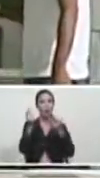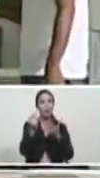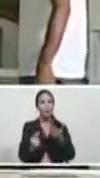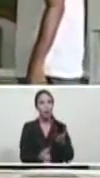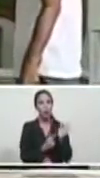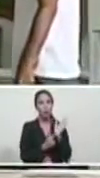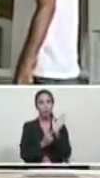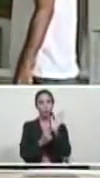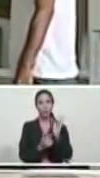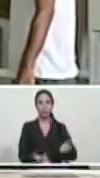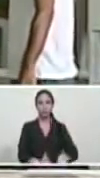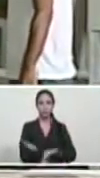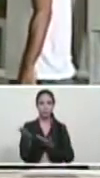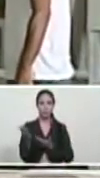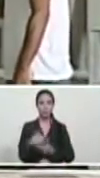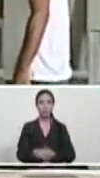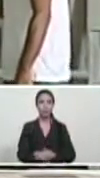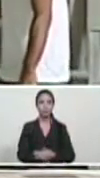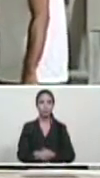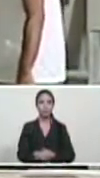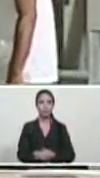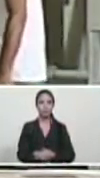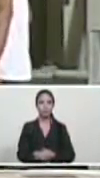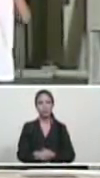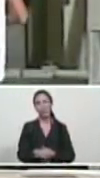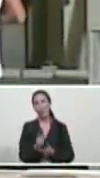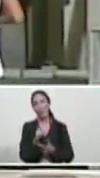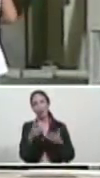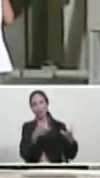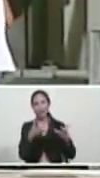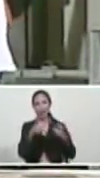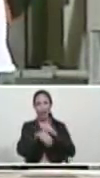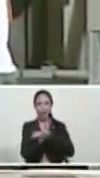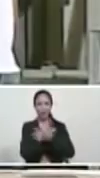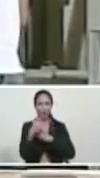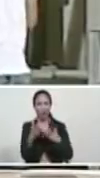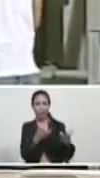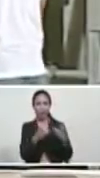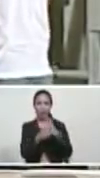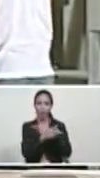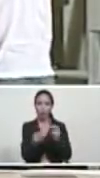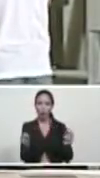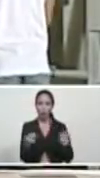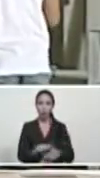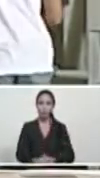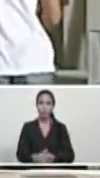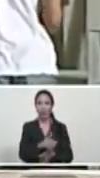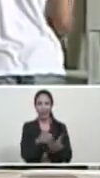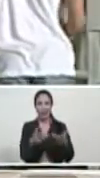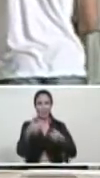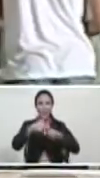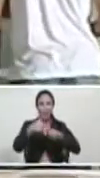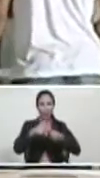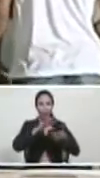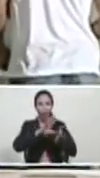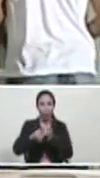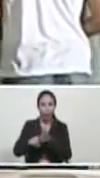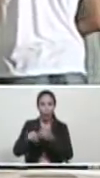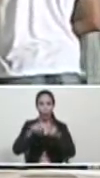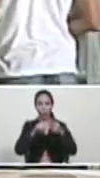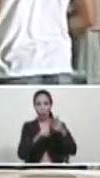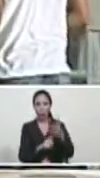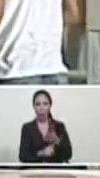No war on Venezuela, no a la guerra en Venezuela. No a la guerra del petróleo.